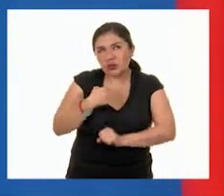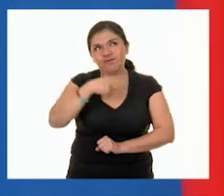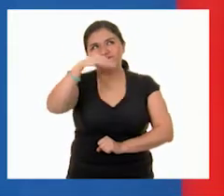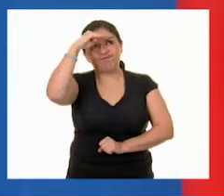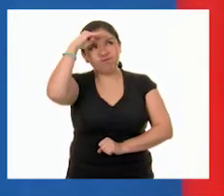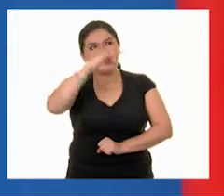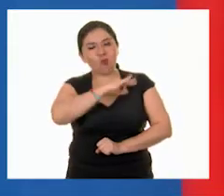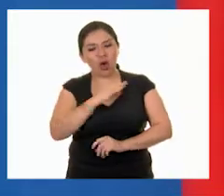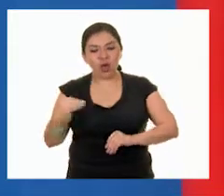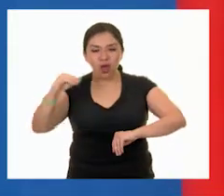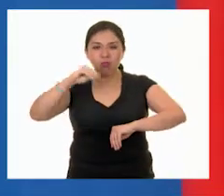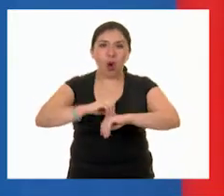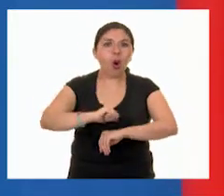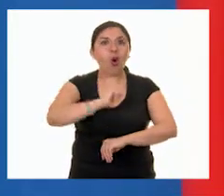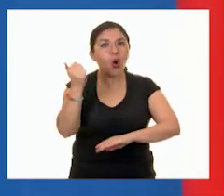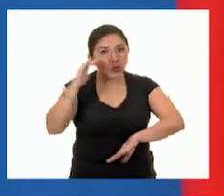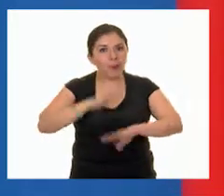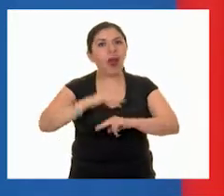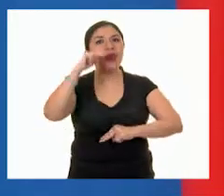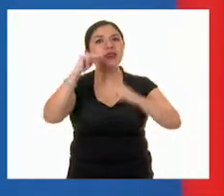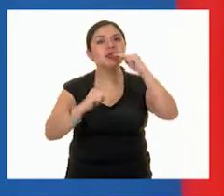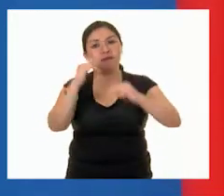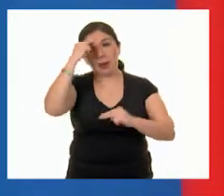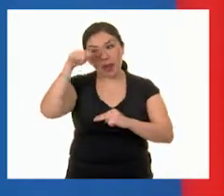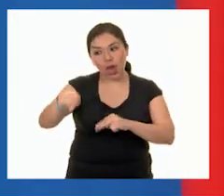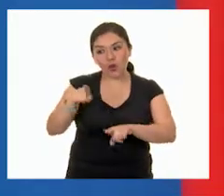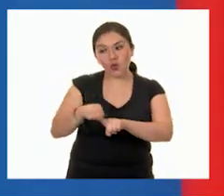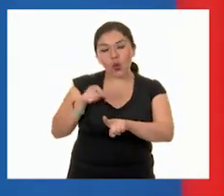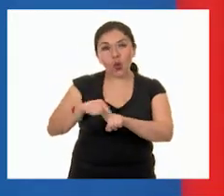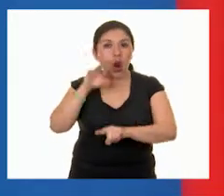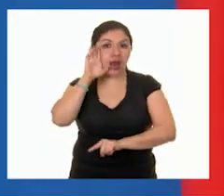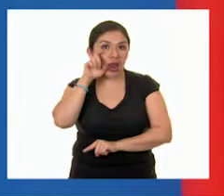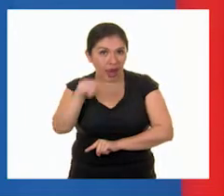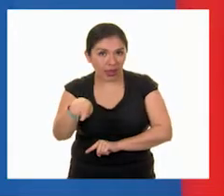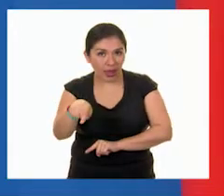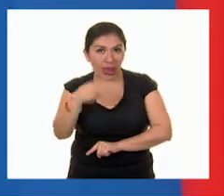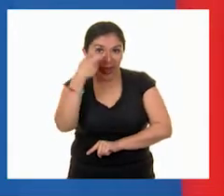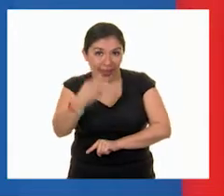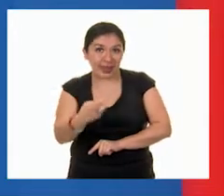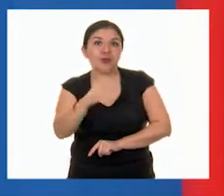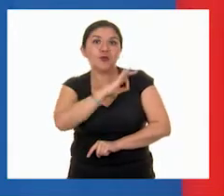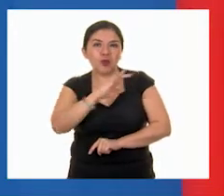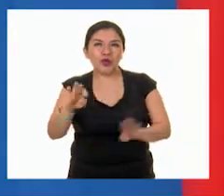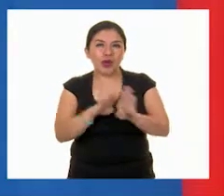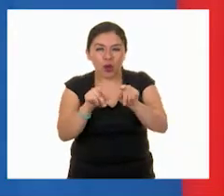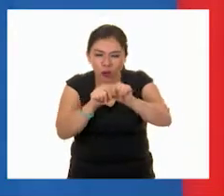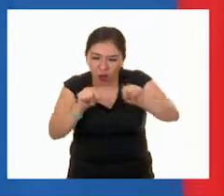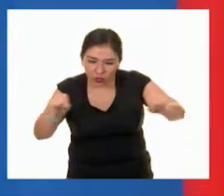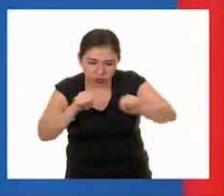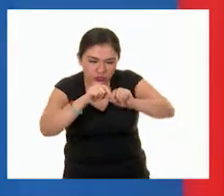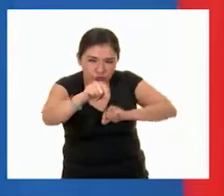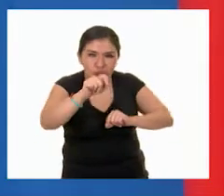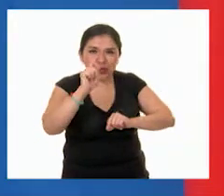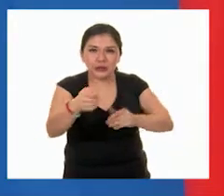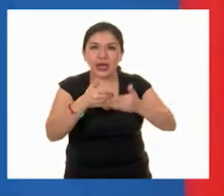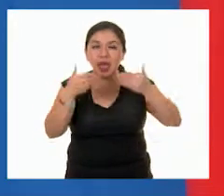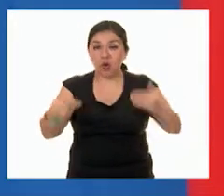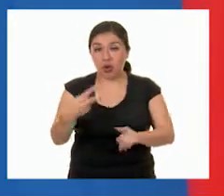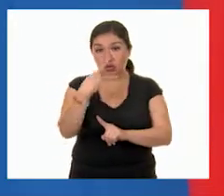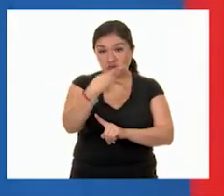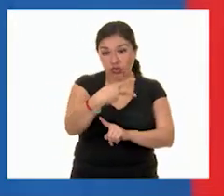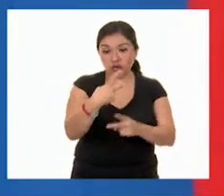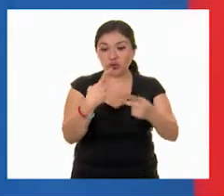podemos agregar un nivel más de cubos al prisma anaranjado y de tal manera que ahora sus dimensiones serían